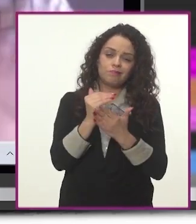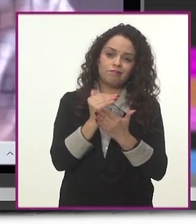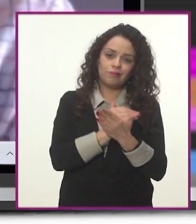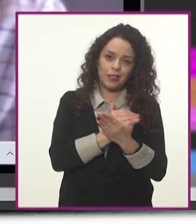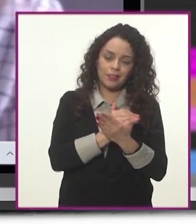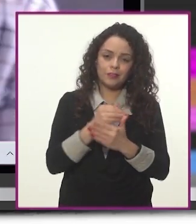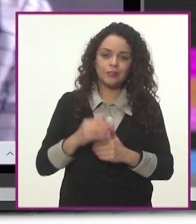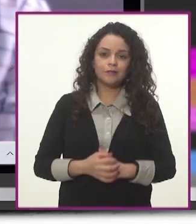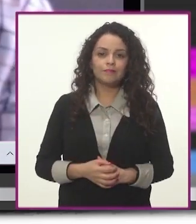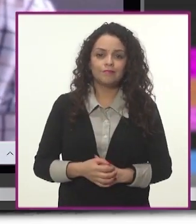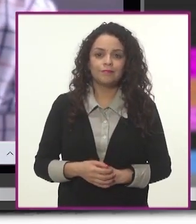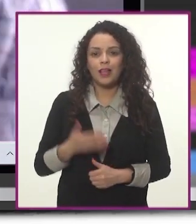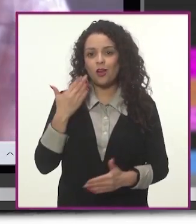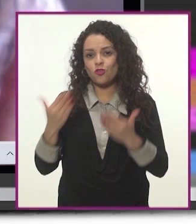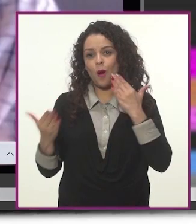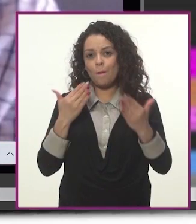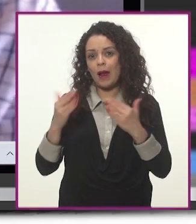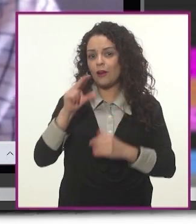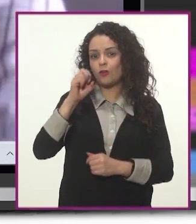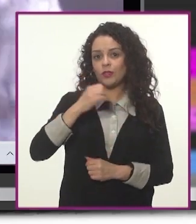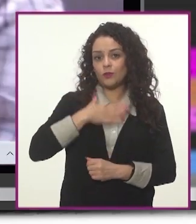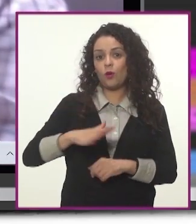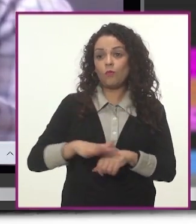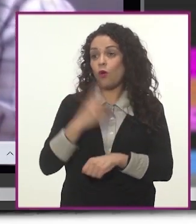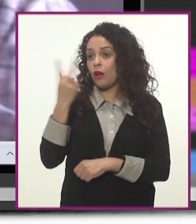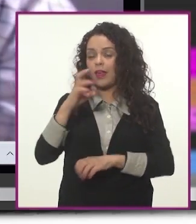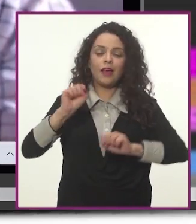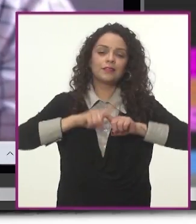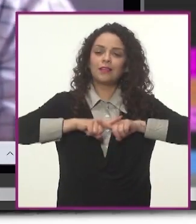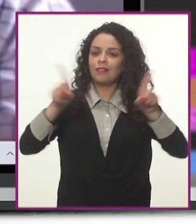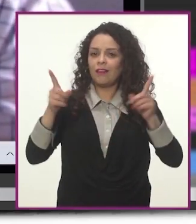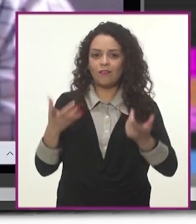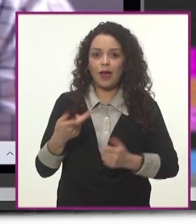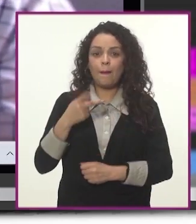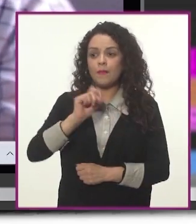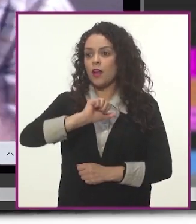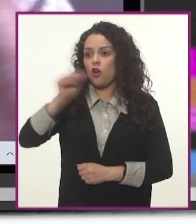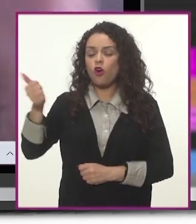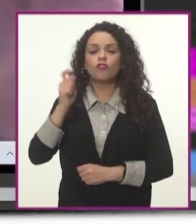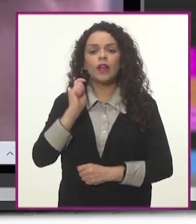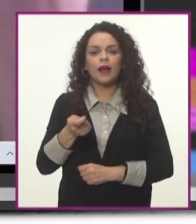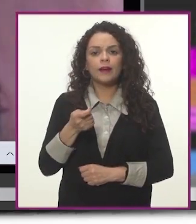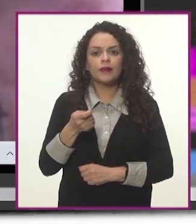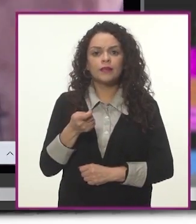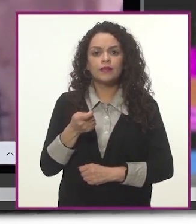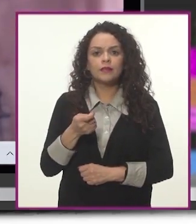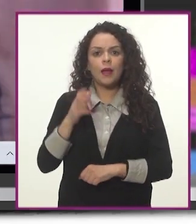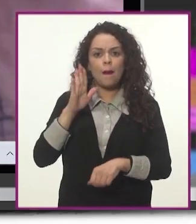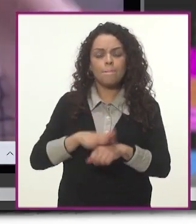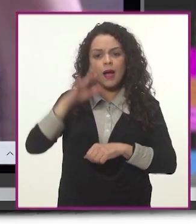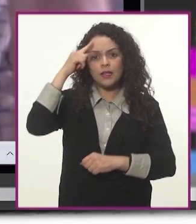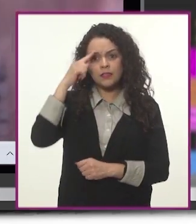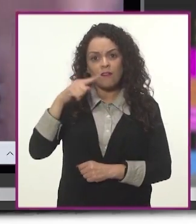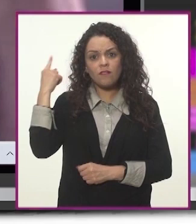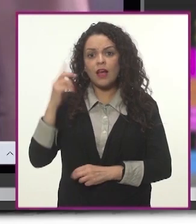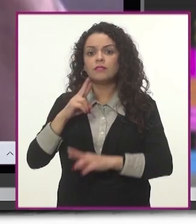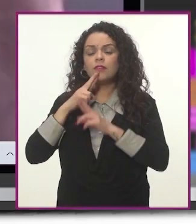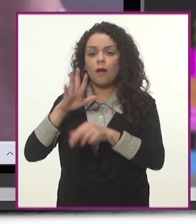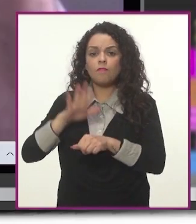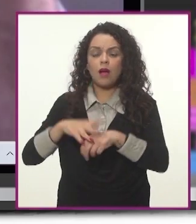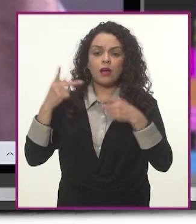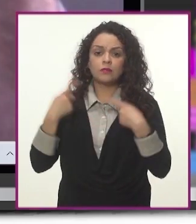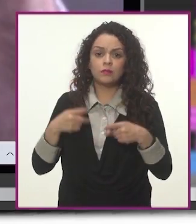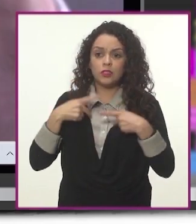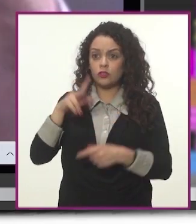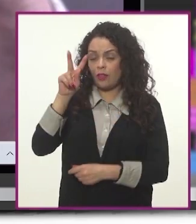claro, es una comparación injusta porque son dos cosas distintas. La otra cosa es que normalmente es más fácil que tengas que responder a más gente en televisión